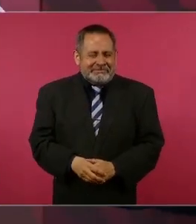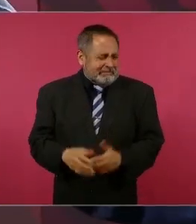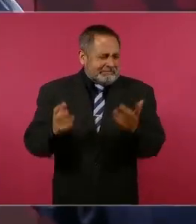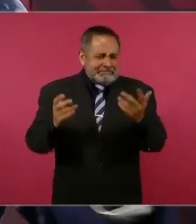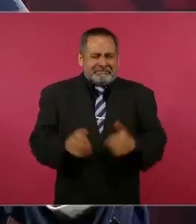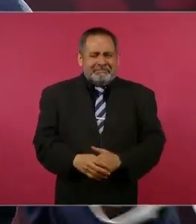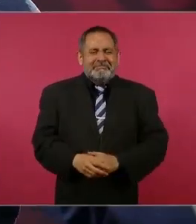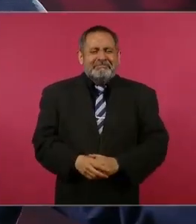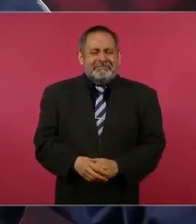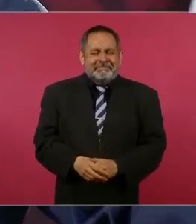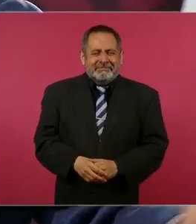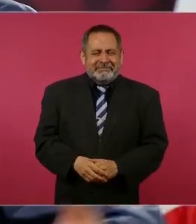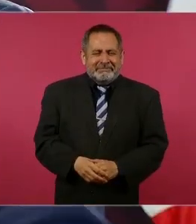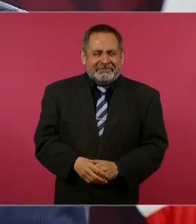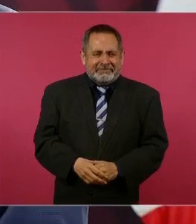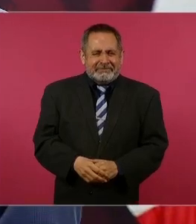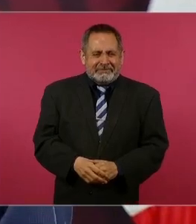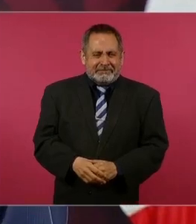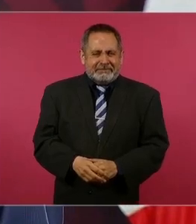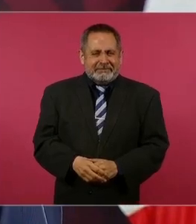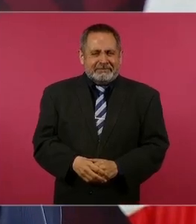porque